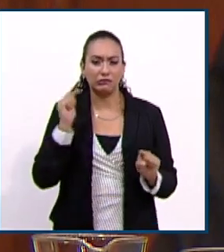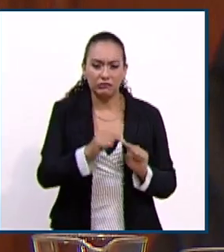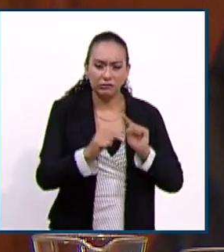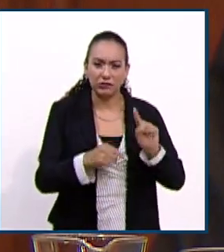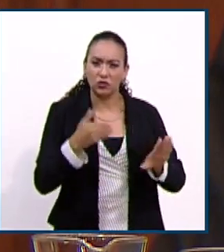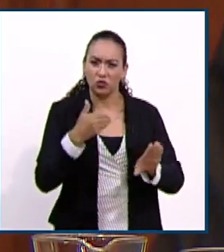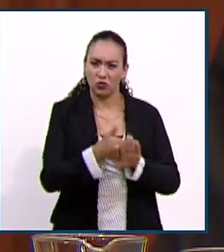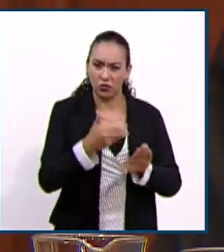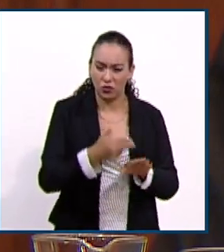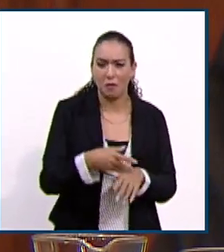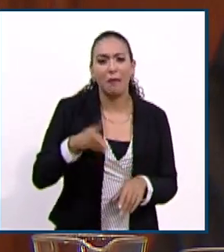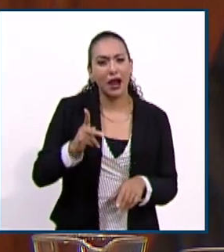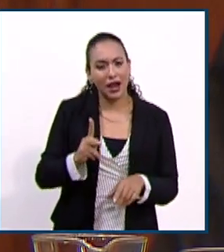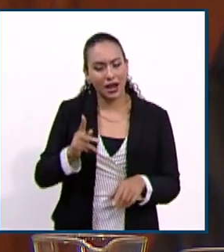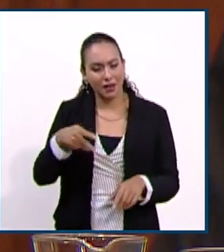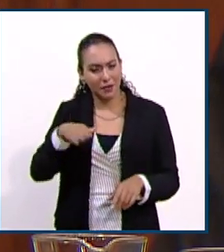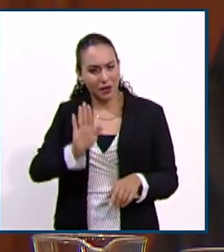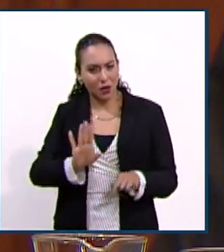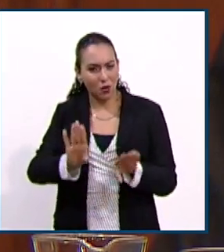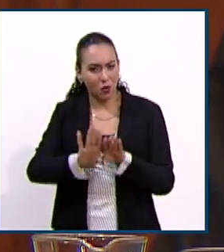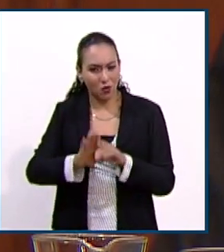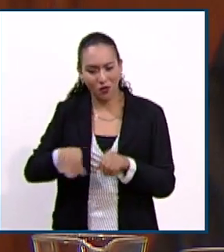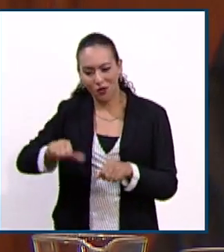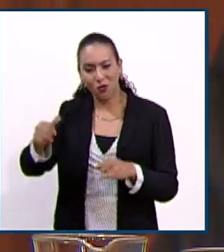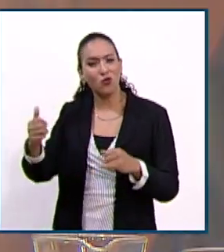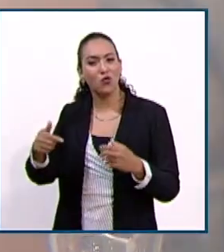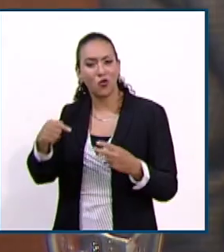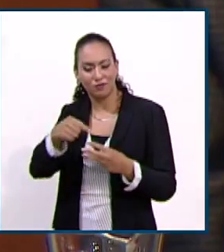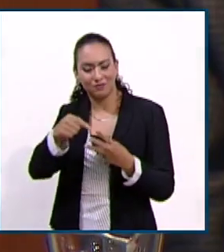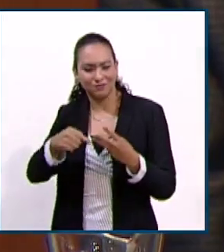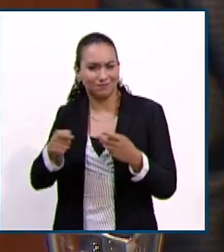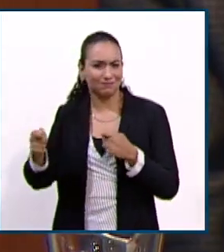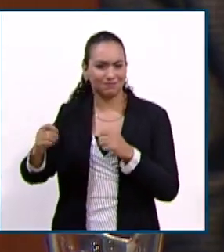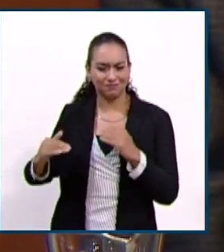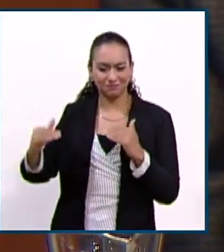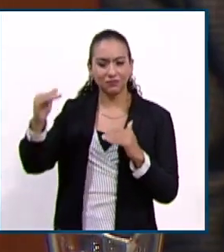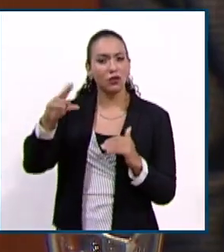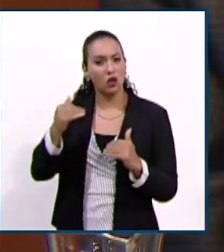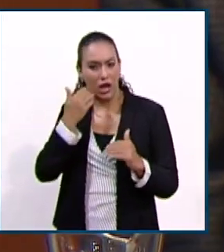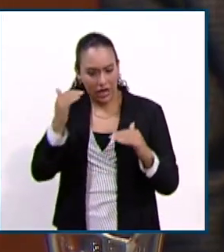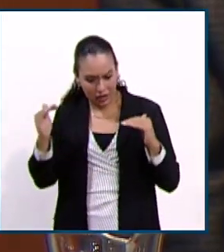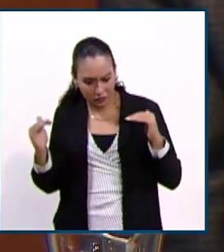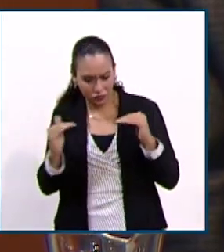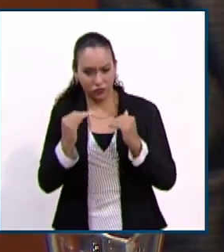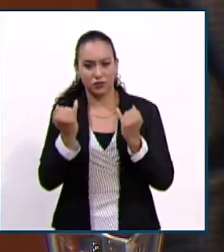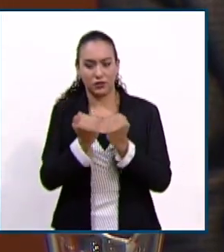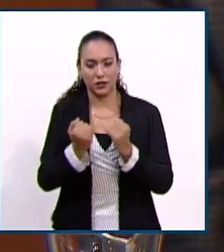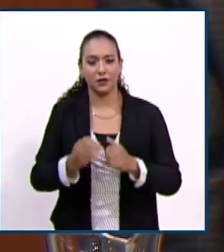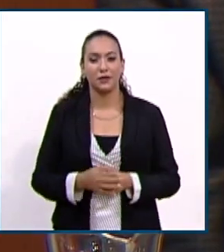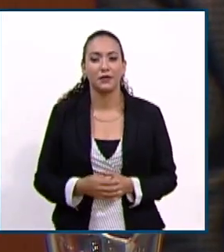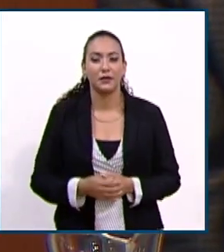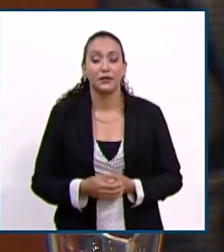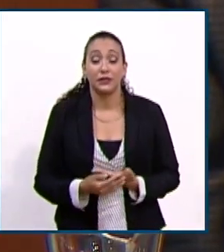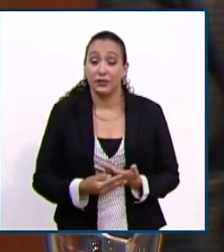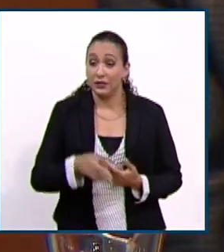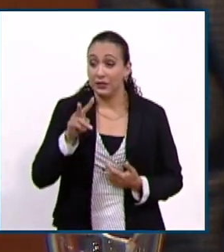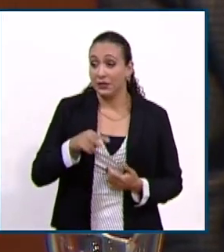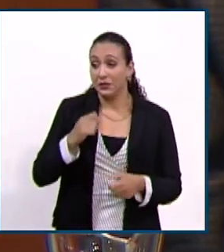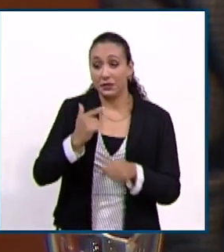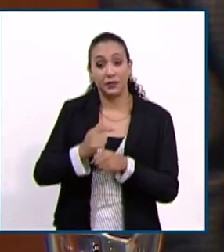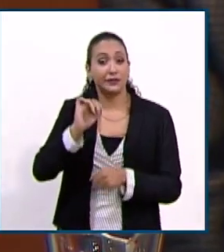los enconos de las transmisiones del poder. Lo importante que tenemos que descartar aquí es preocuparnos, es